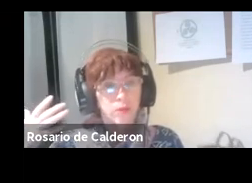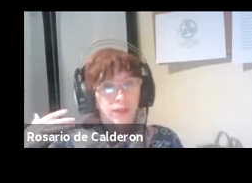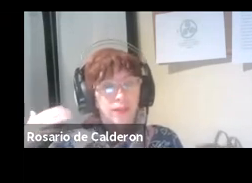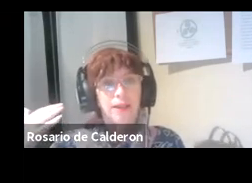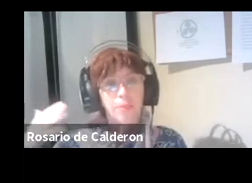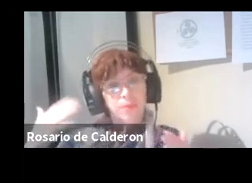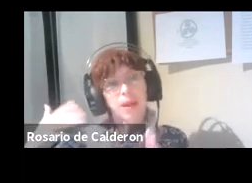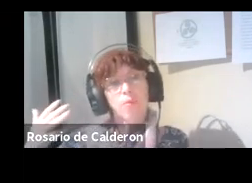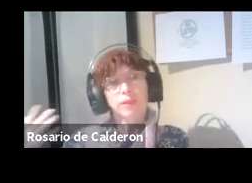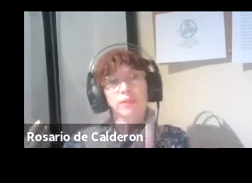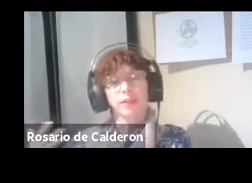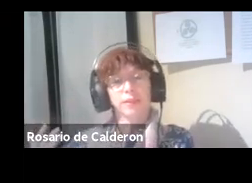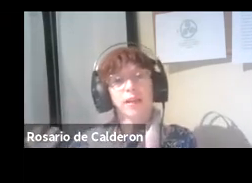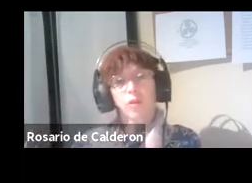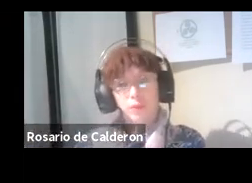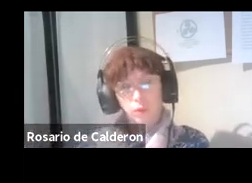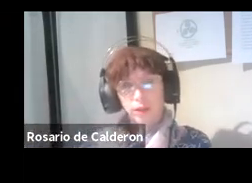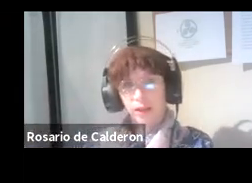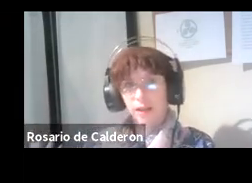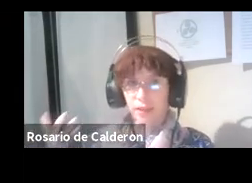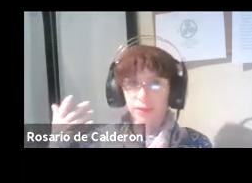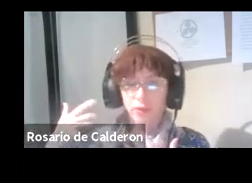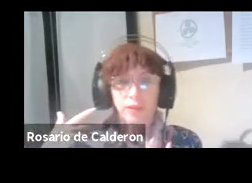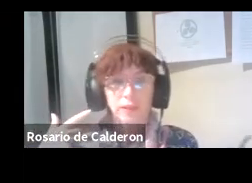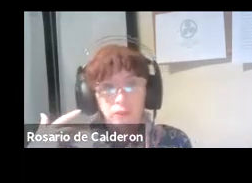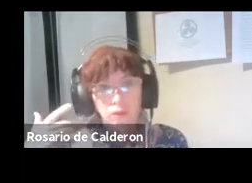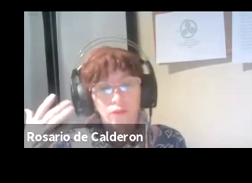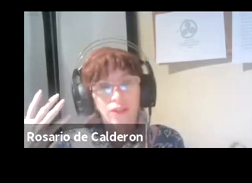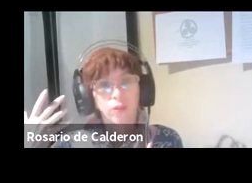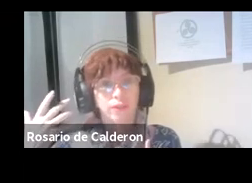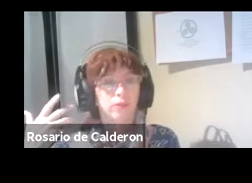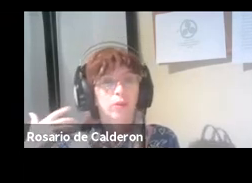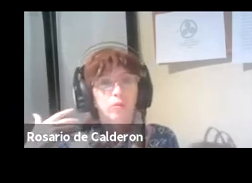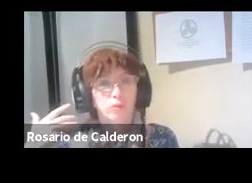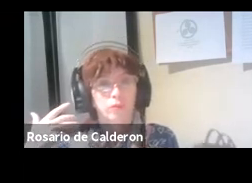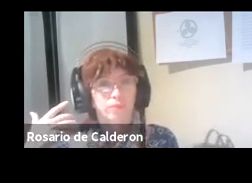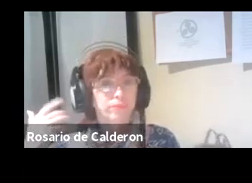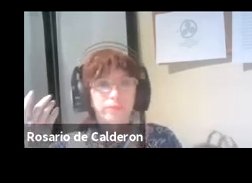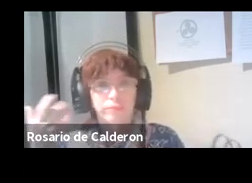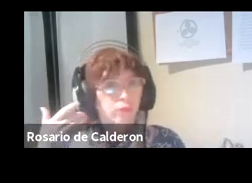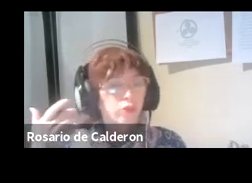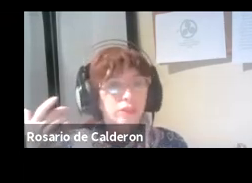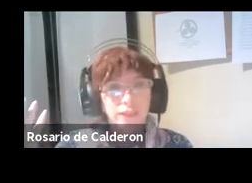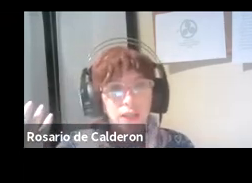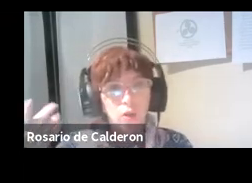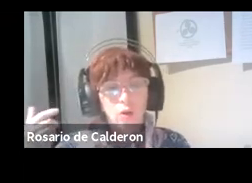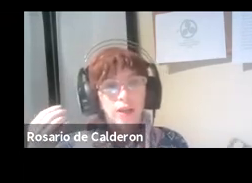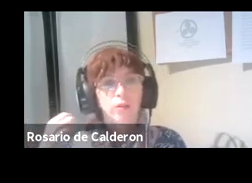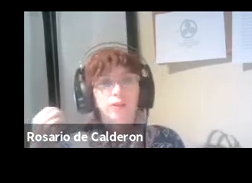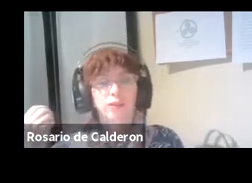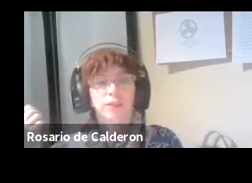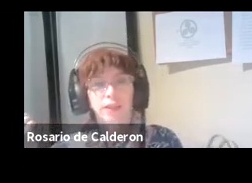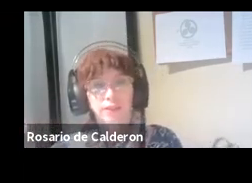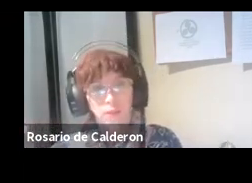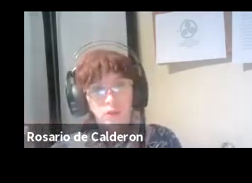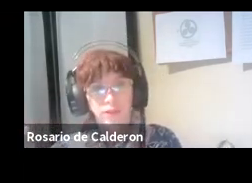primero que la primera muestra de tener cobit cuál era la alteración del sentido del olfato del centro del gusto no se sentían olores